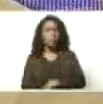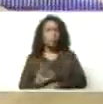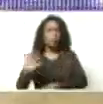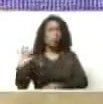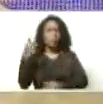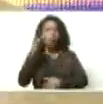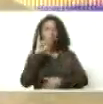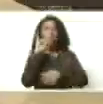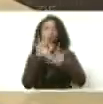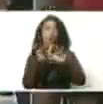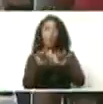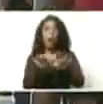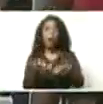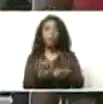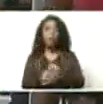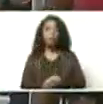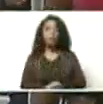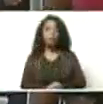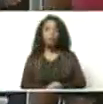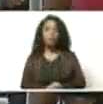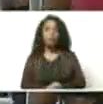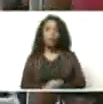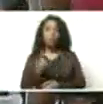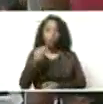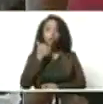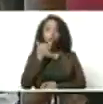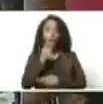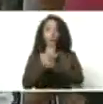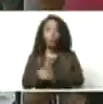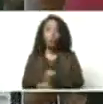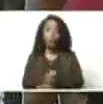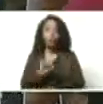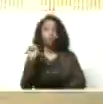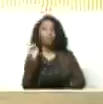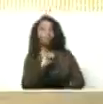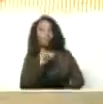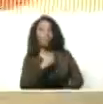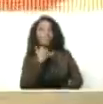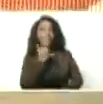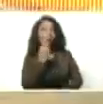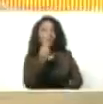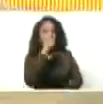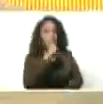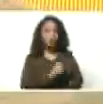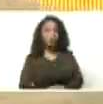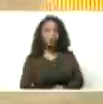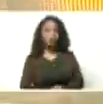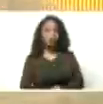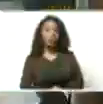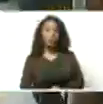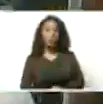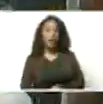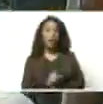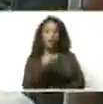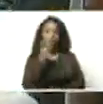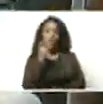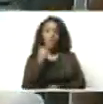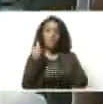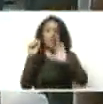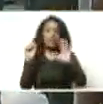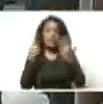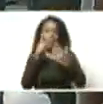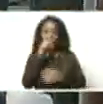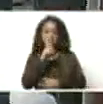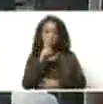informática quinto de informática está por graduarse si ya me faltó un año que faltaría el sexto ambiente